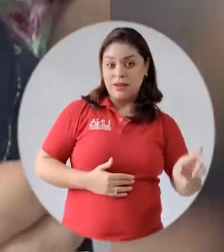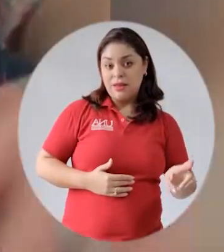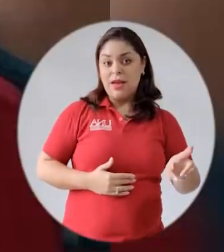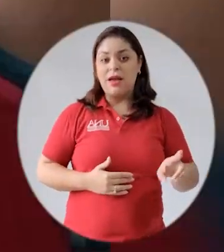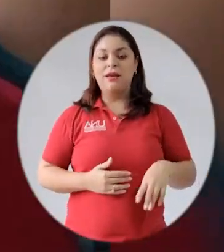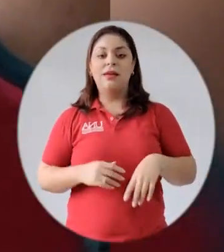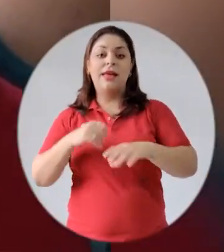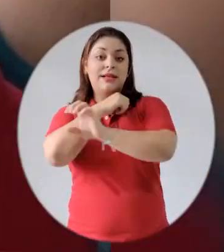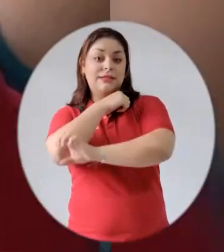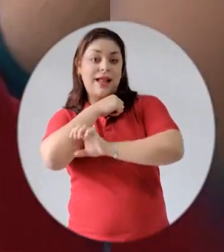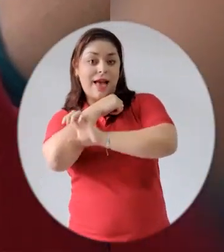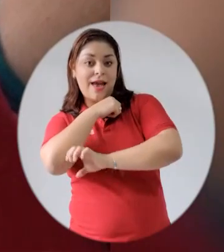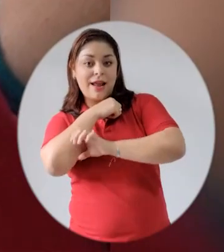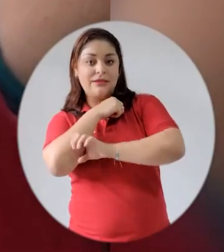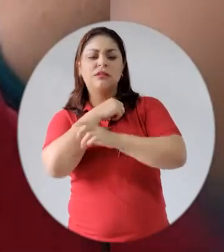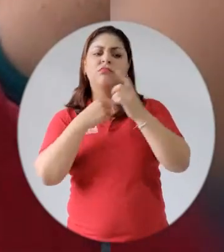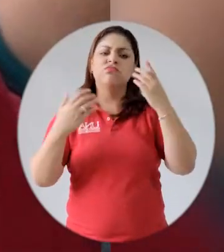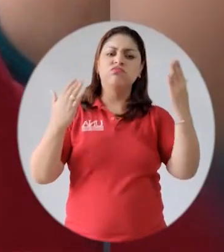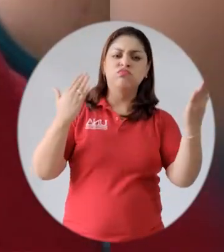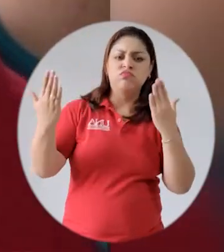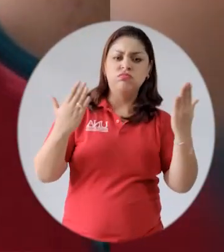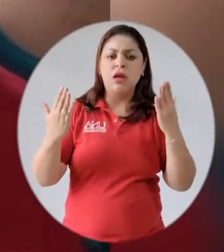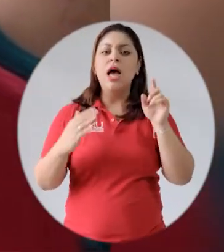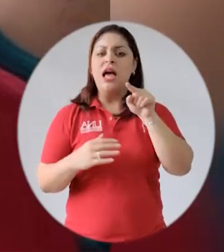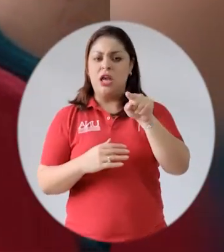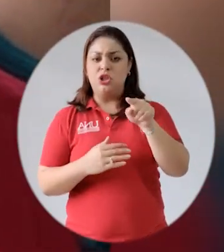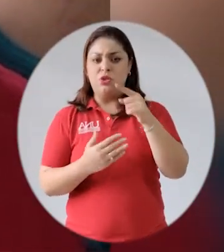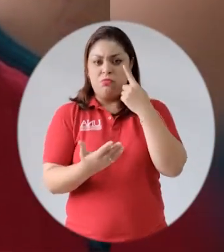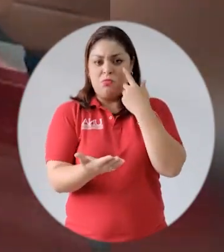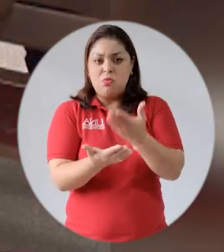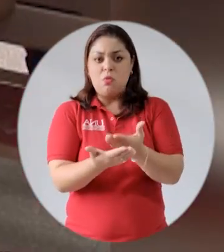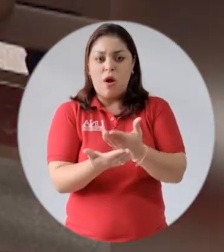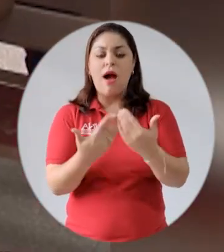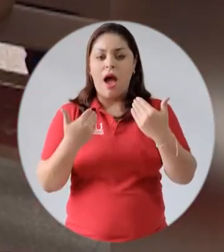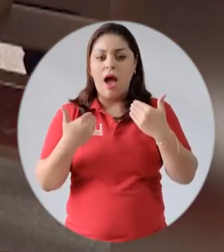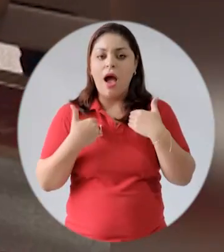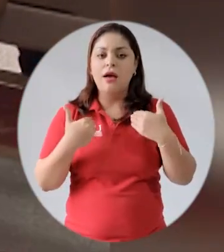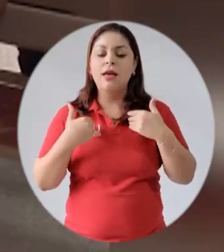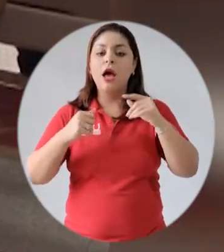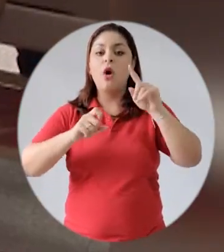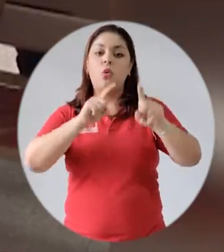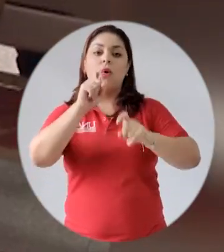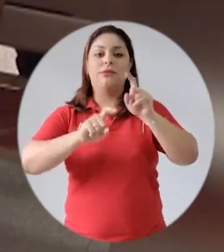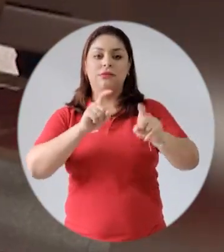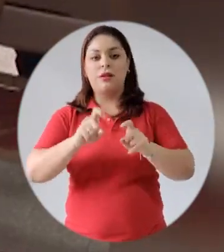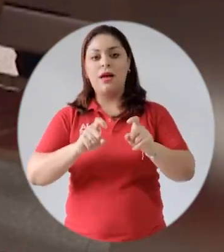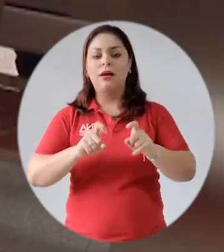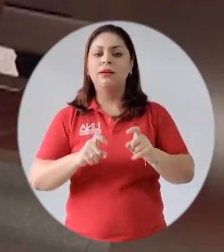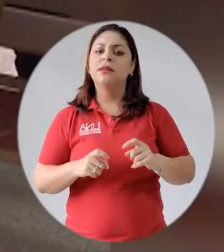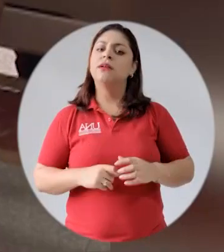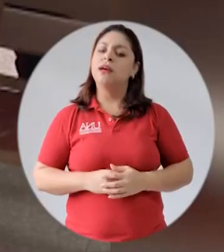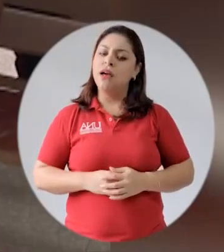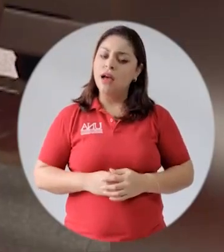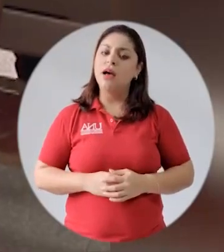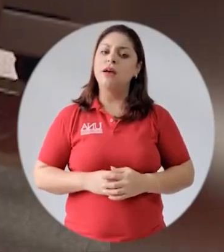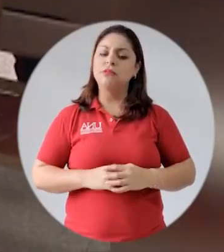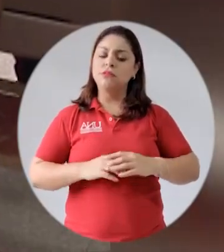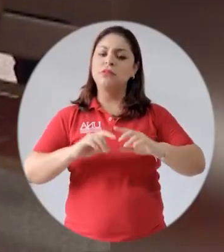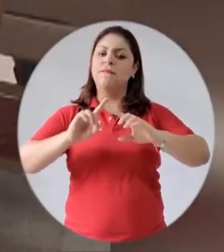las familias que sí tienen un ingreso económico pueden pagar una empleada doméstica para solventar